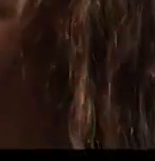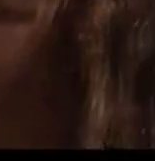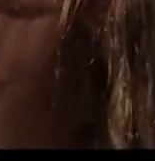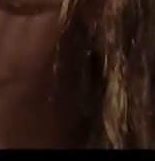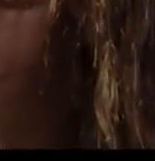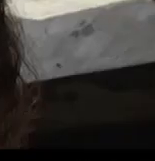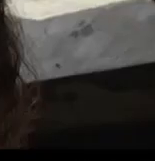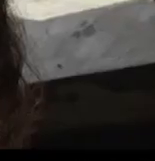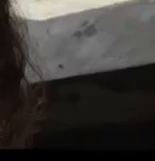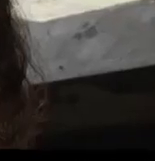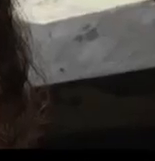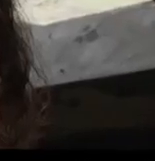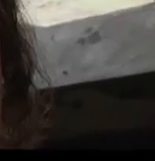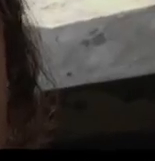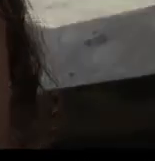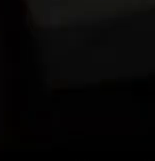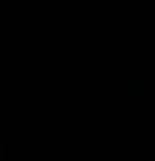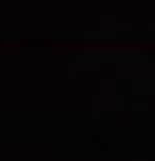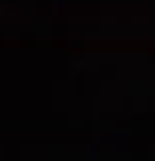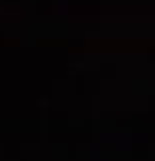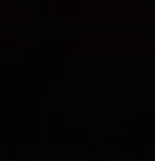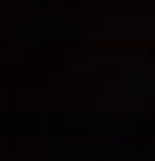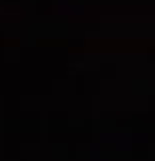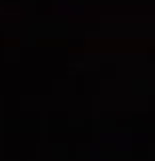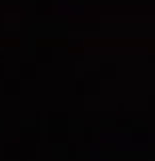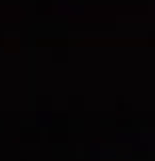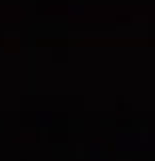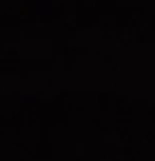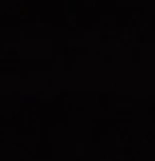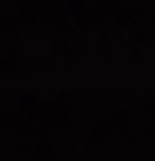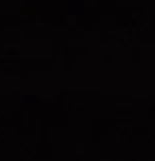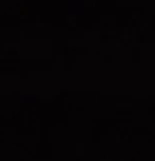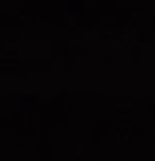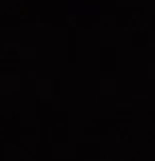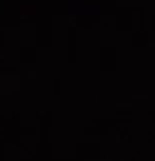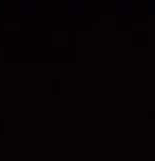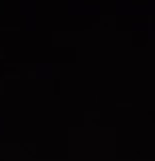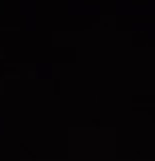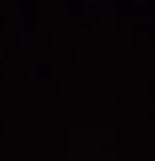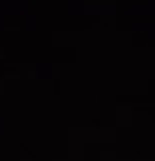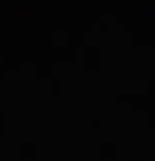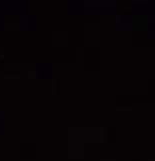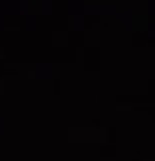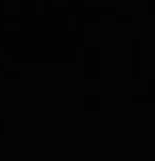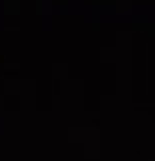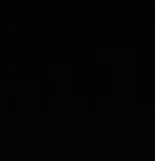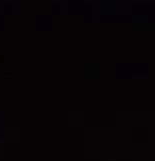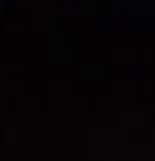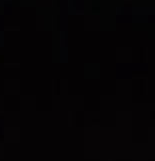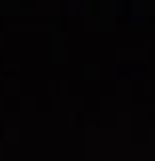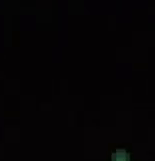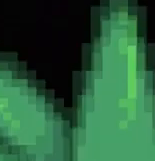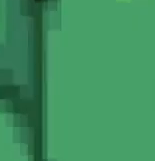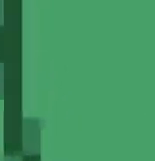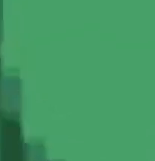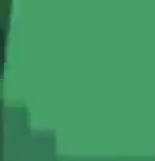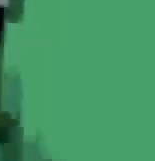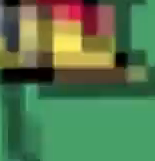Subterránea. Mamá Juca, ya entendí. No estoy sola. No estamos